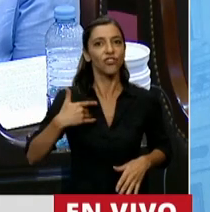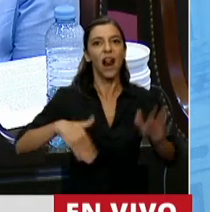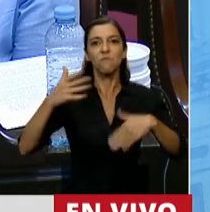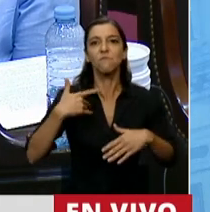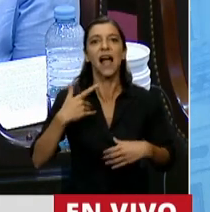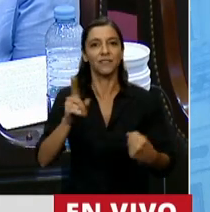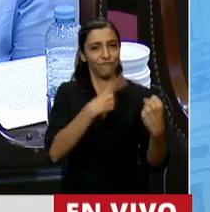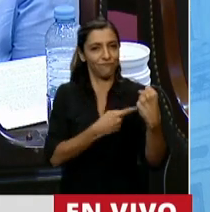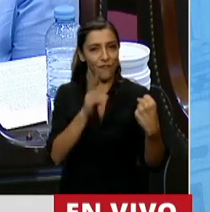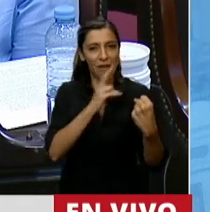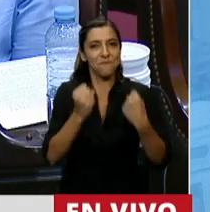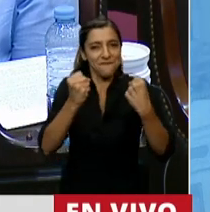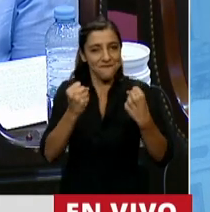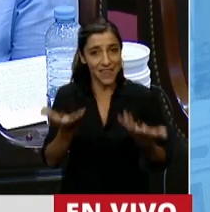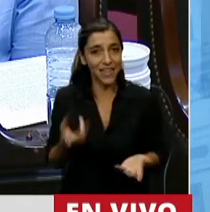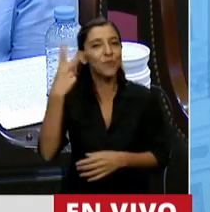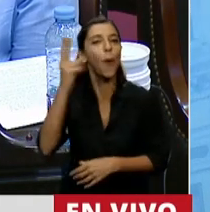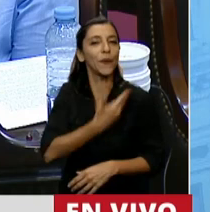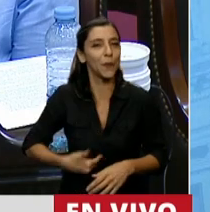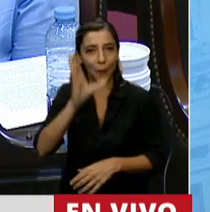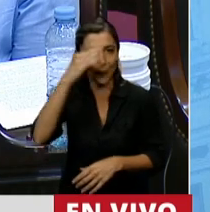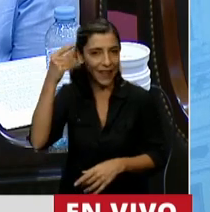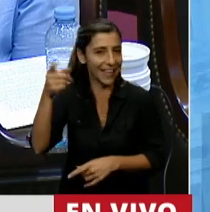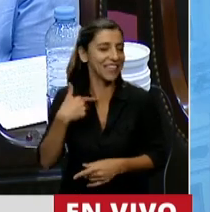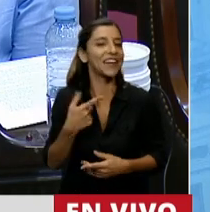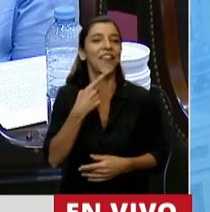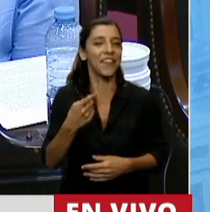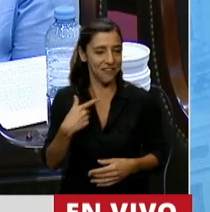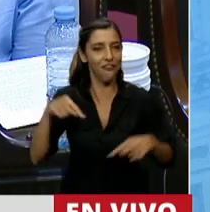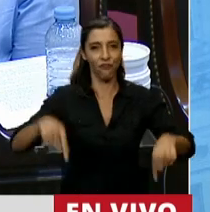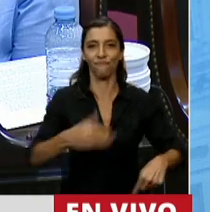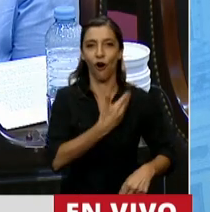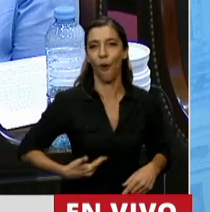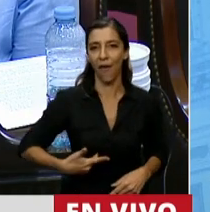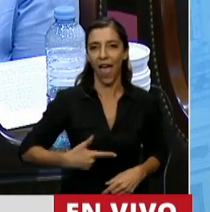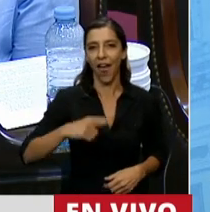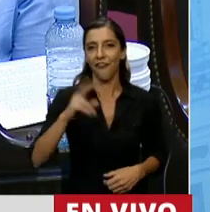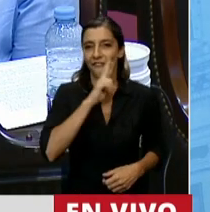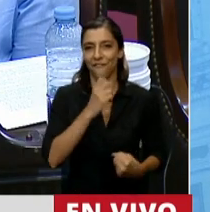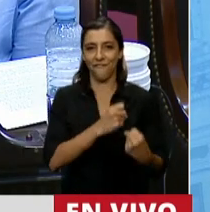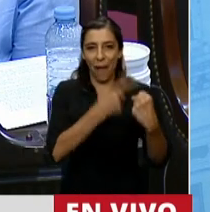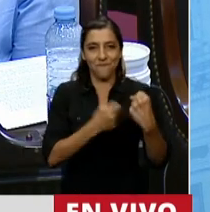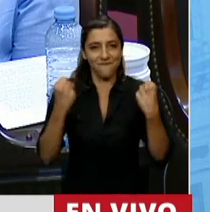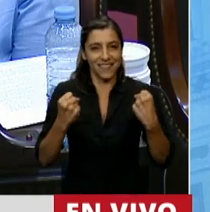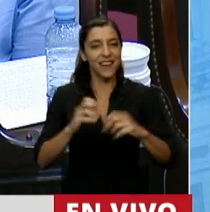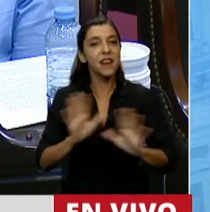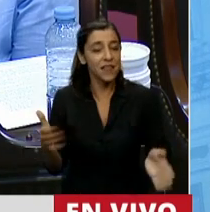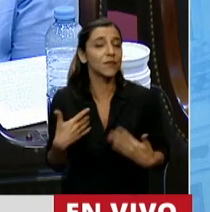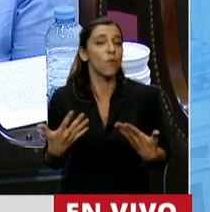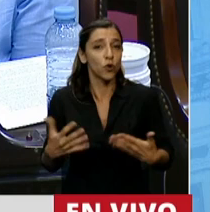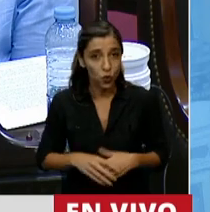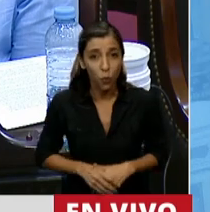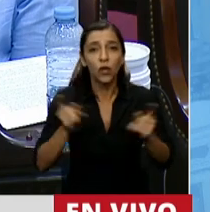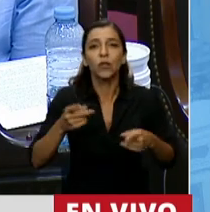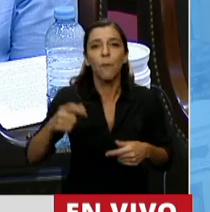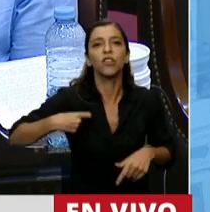como nos dijo alguna vez nuestra vicepresidenta Cristina Fernández de Kirchner, porque ese gobierno ha tenido la decisión política de